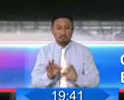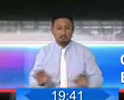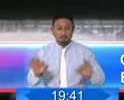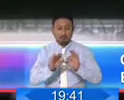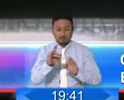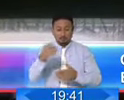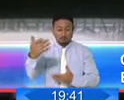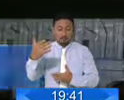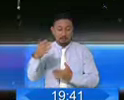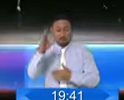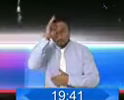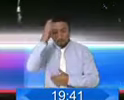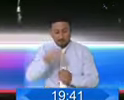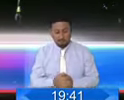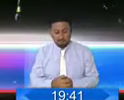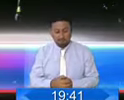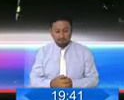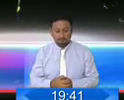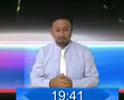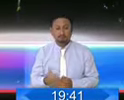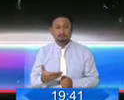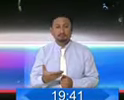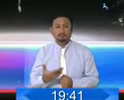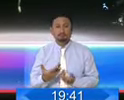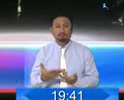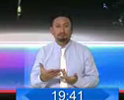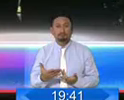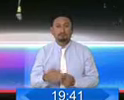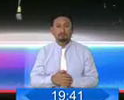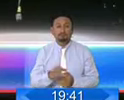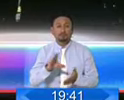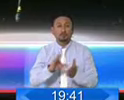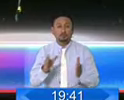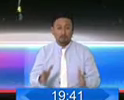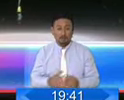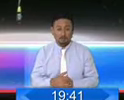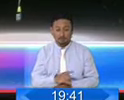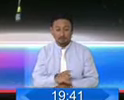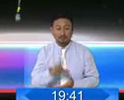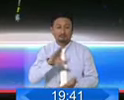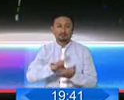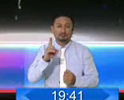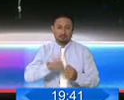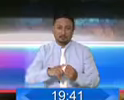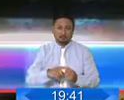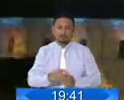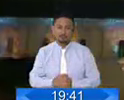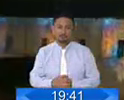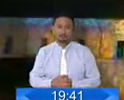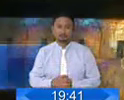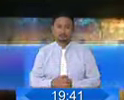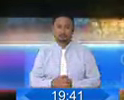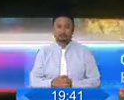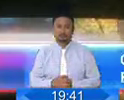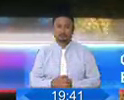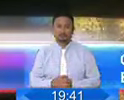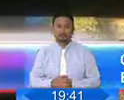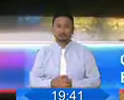de nuestra política cultural, es la apropiación ciudadana del Centro Histórico de Quito.